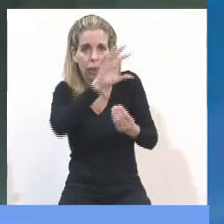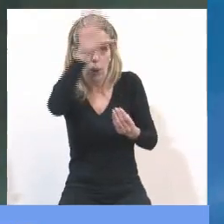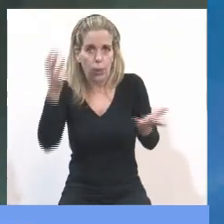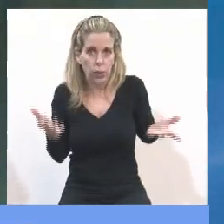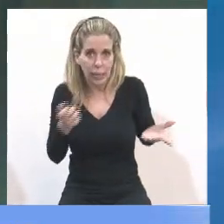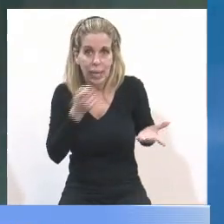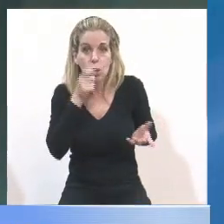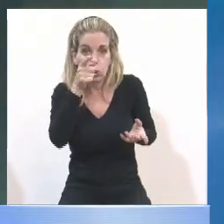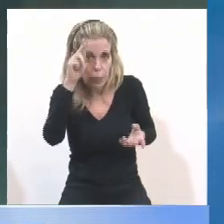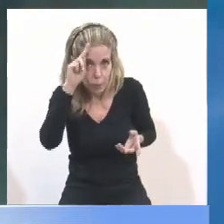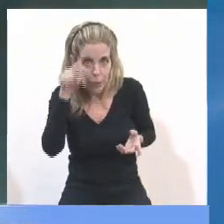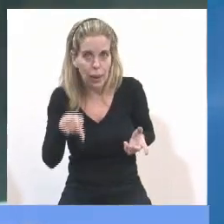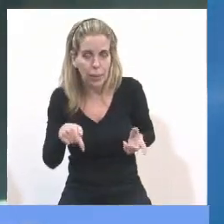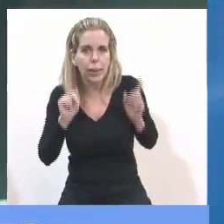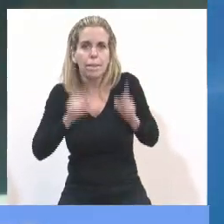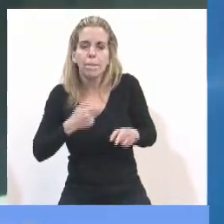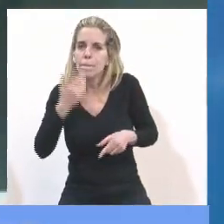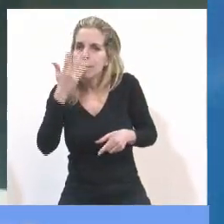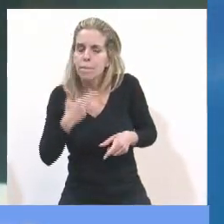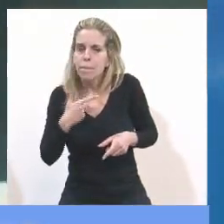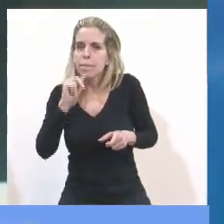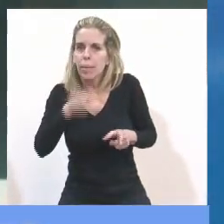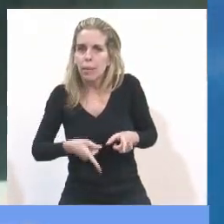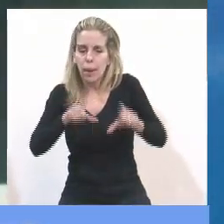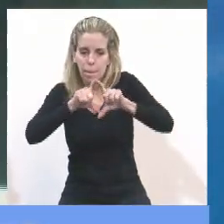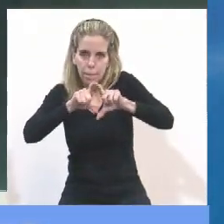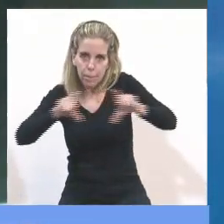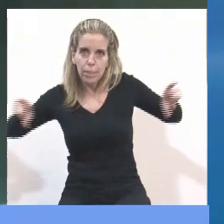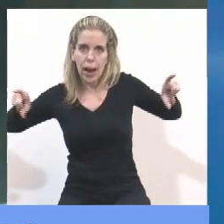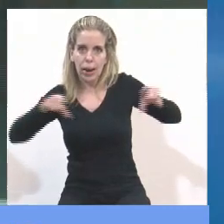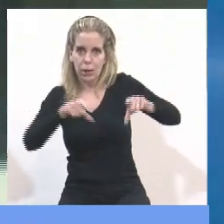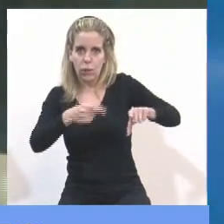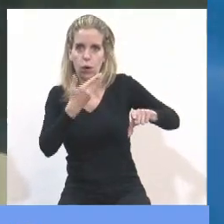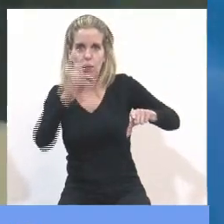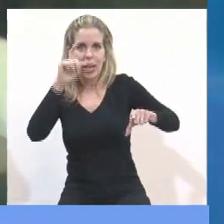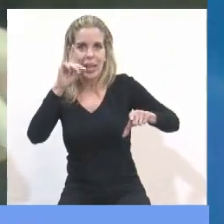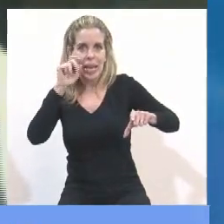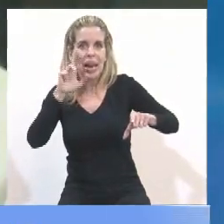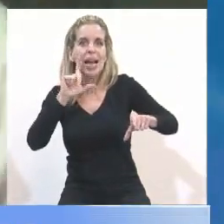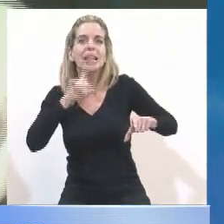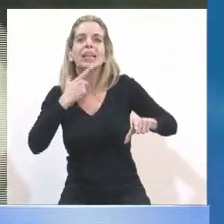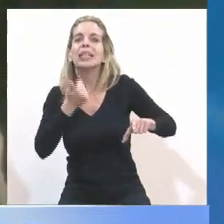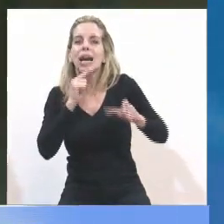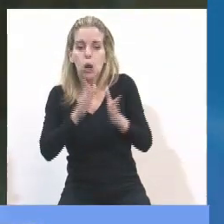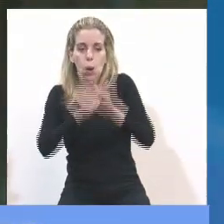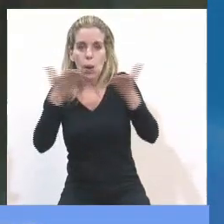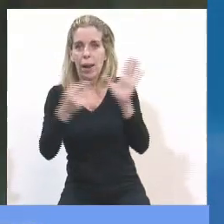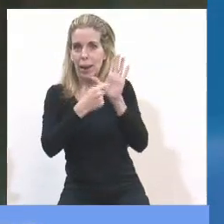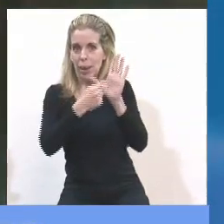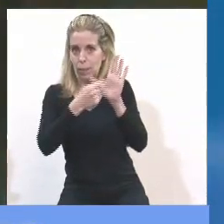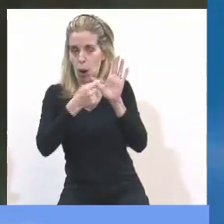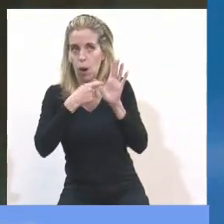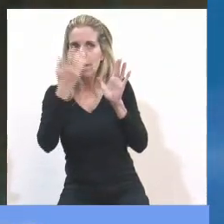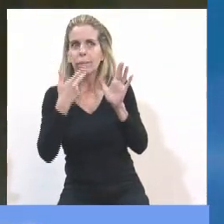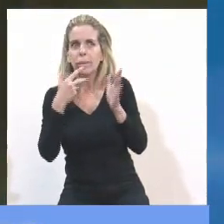señora presidenta, me gustaría leer un párrafo del texto del Federalista, ¿no? Este libro, que